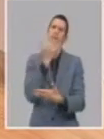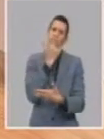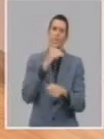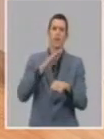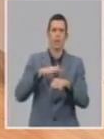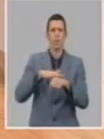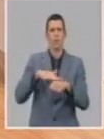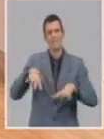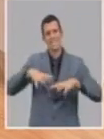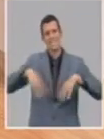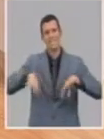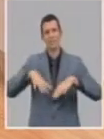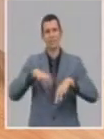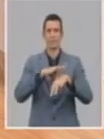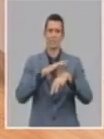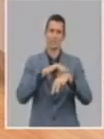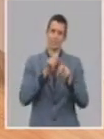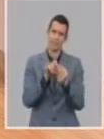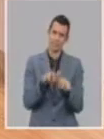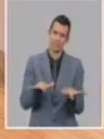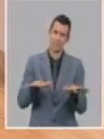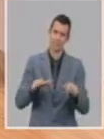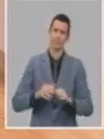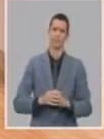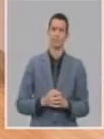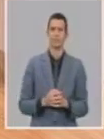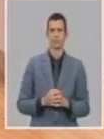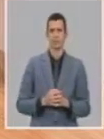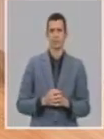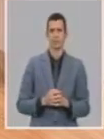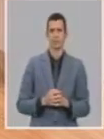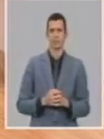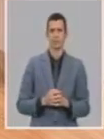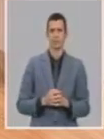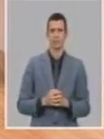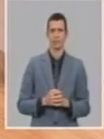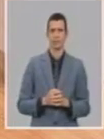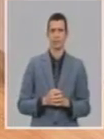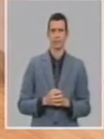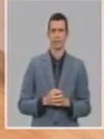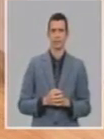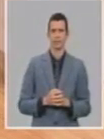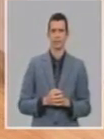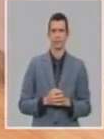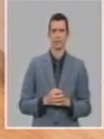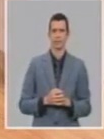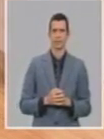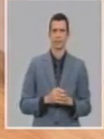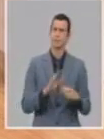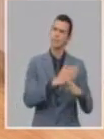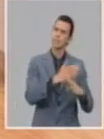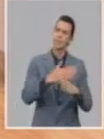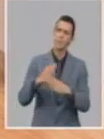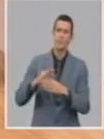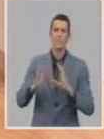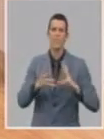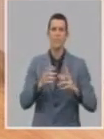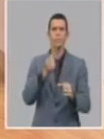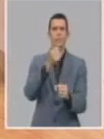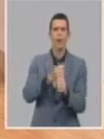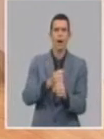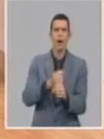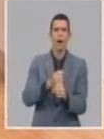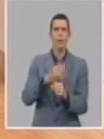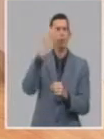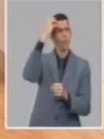la forma de gestión estatal y en particular los trabajadores por cuenta propia explicar y reiteran de